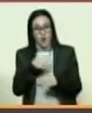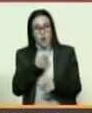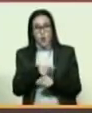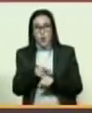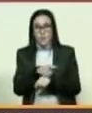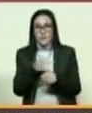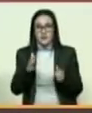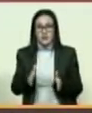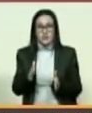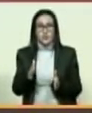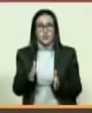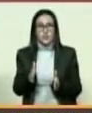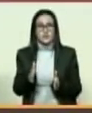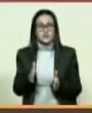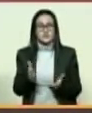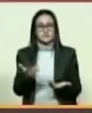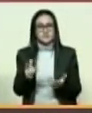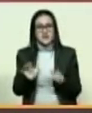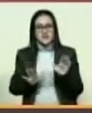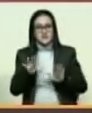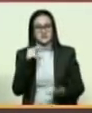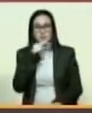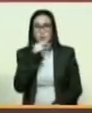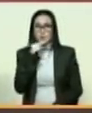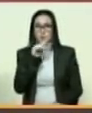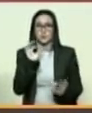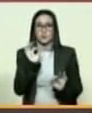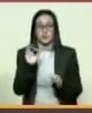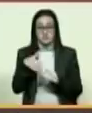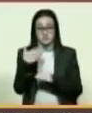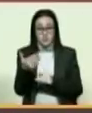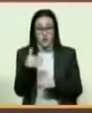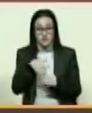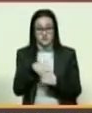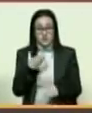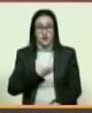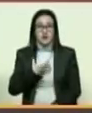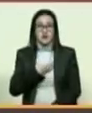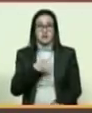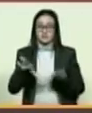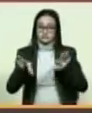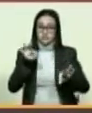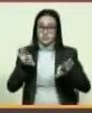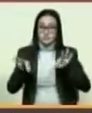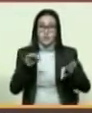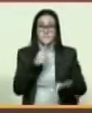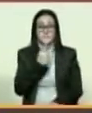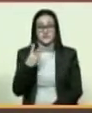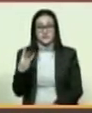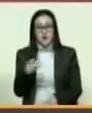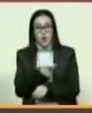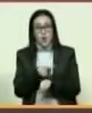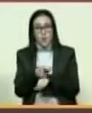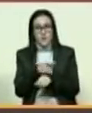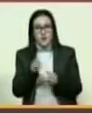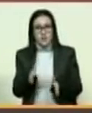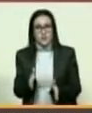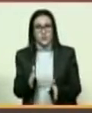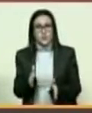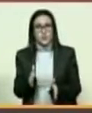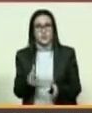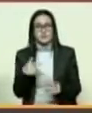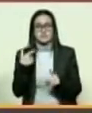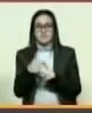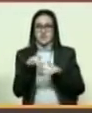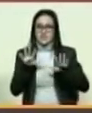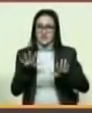el día 15 de octubre y luego las elecciones de alcaldes fueron escogidos. Los 23 gobernadores de Estado y el